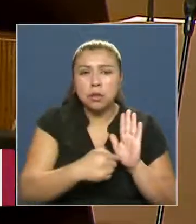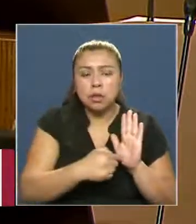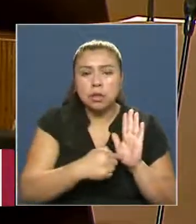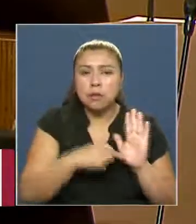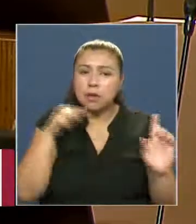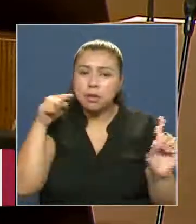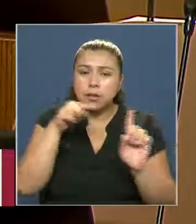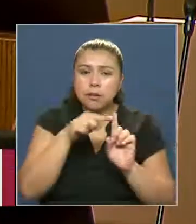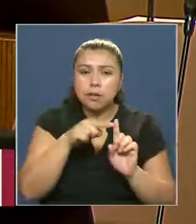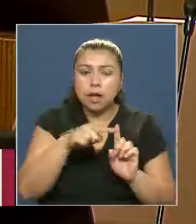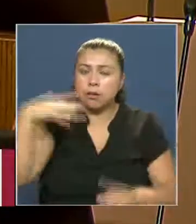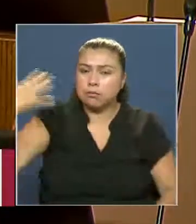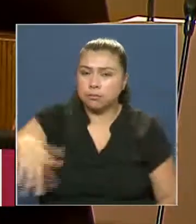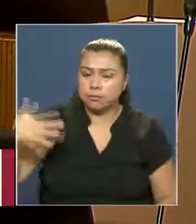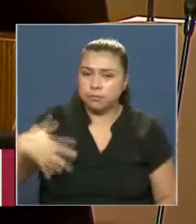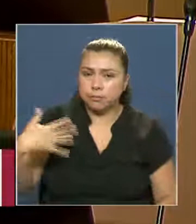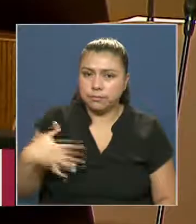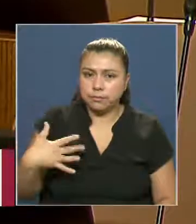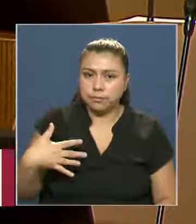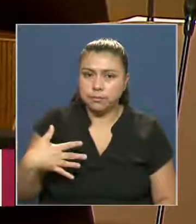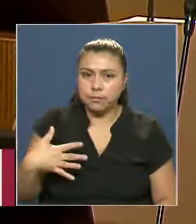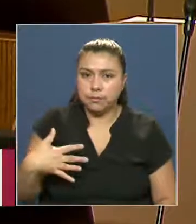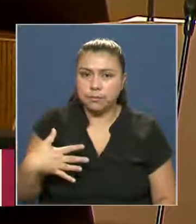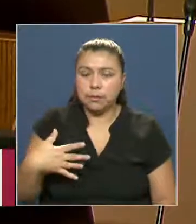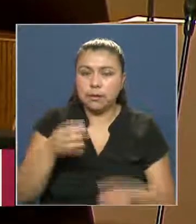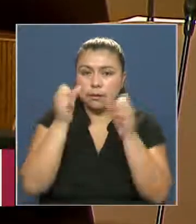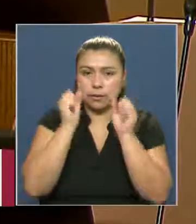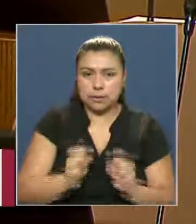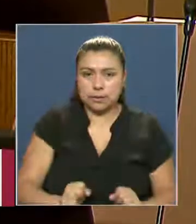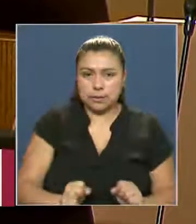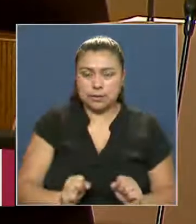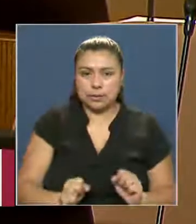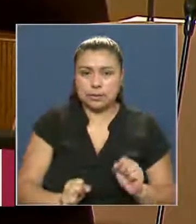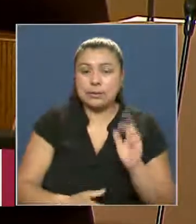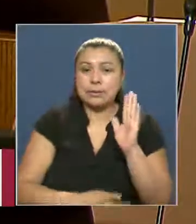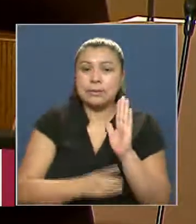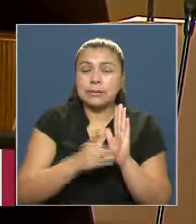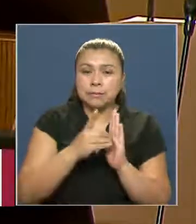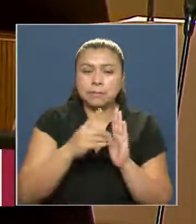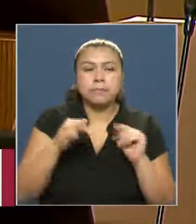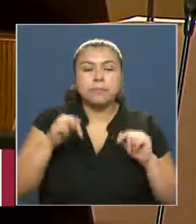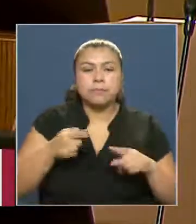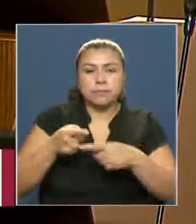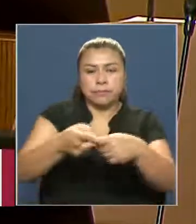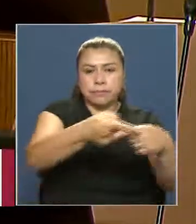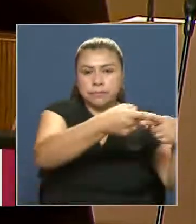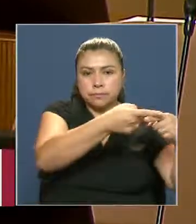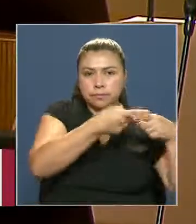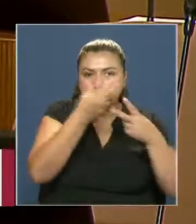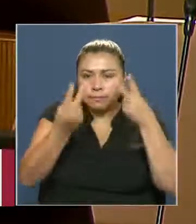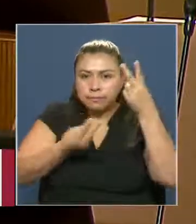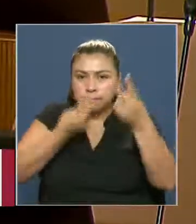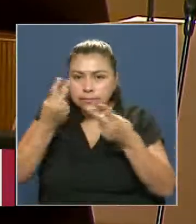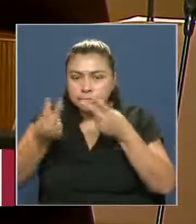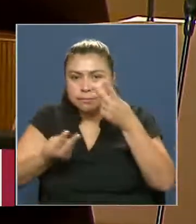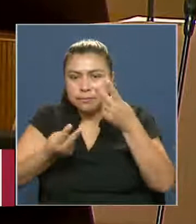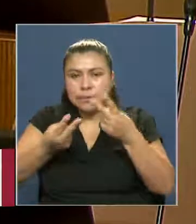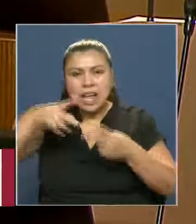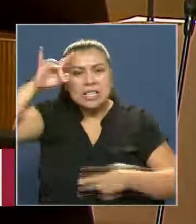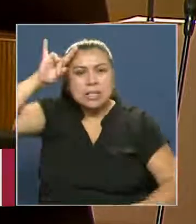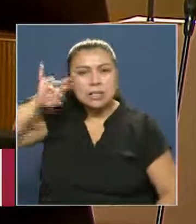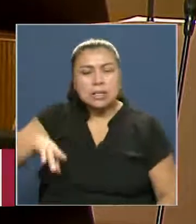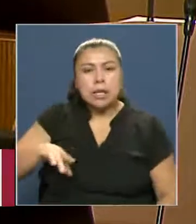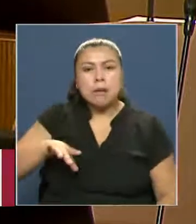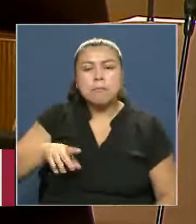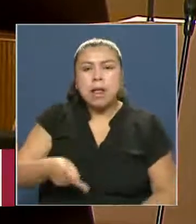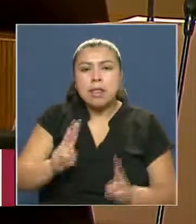lo que es realmente importante es ser capaces de desarrollar, y esto que la sociedad se dé cuenta, que derechos básicos como la